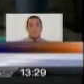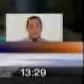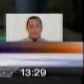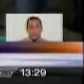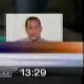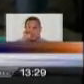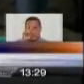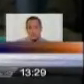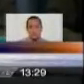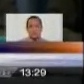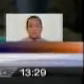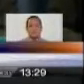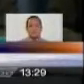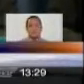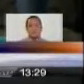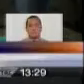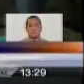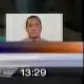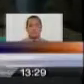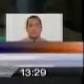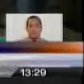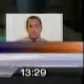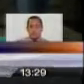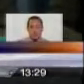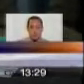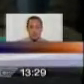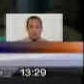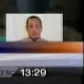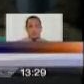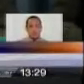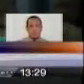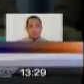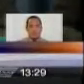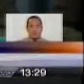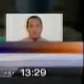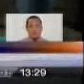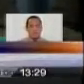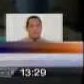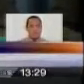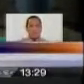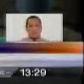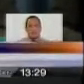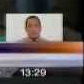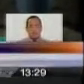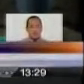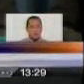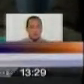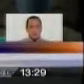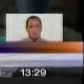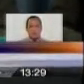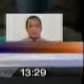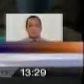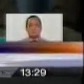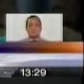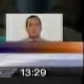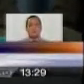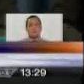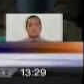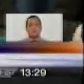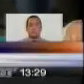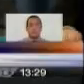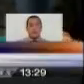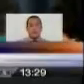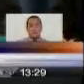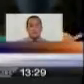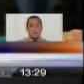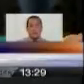nacional de todo lo actuado. Y eso el gobierno no lo va a permitir, porque yo, como ya